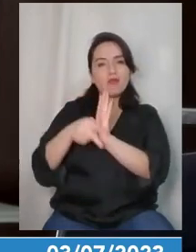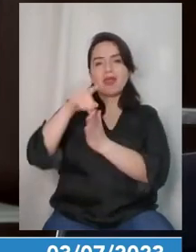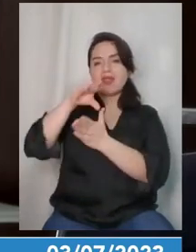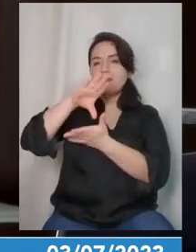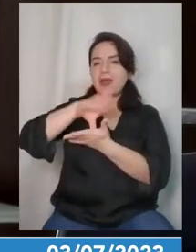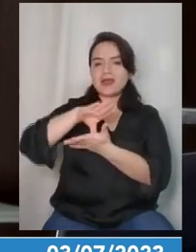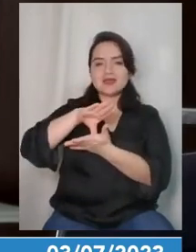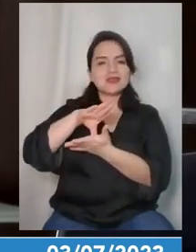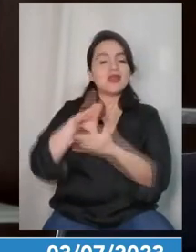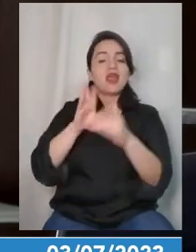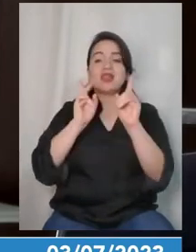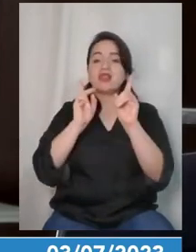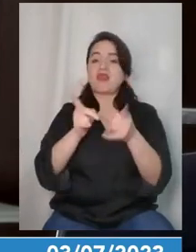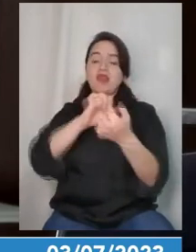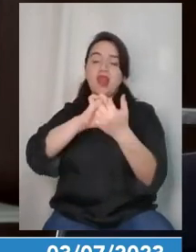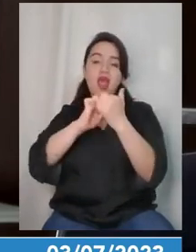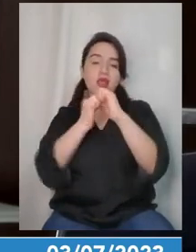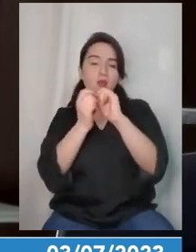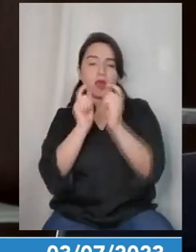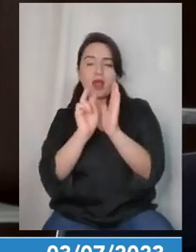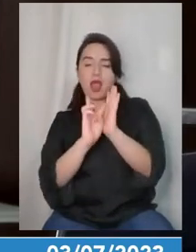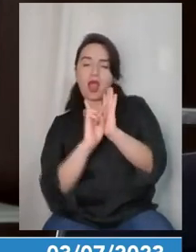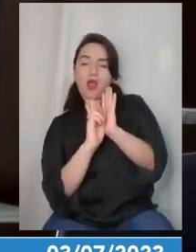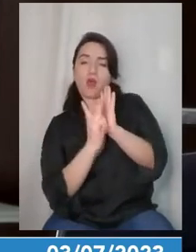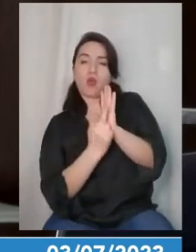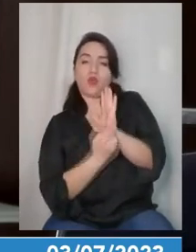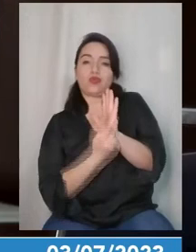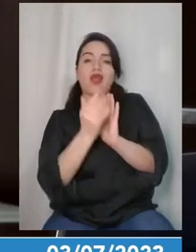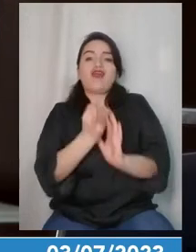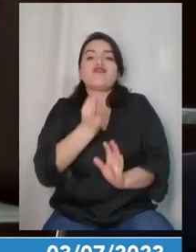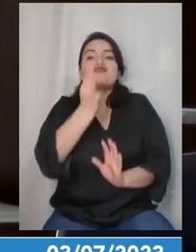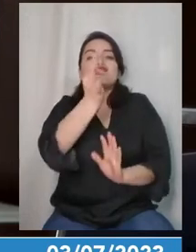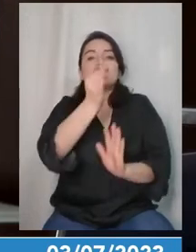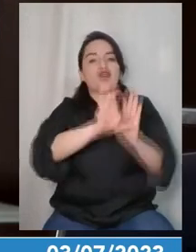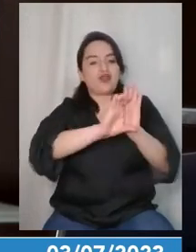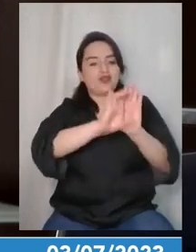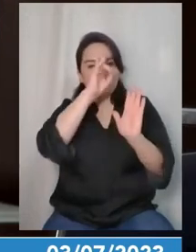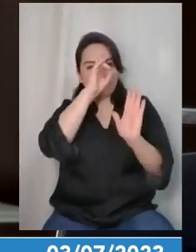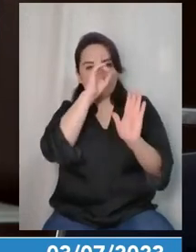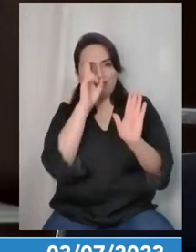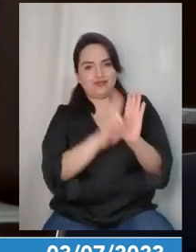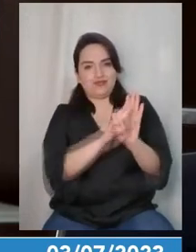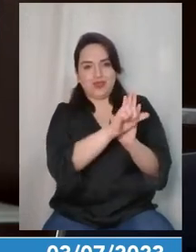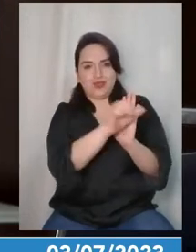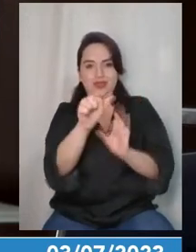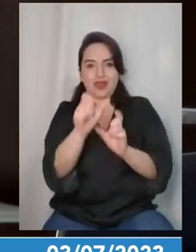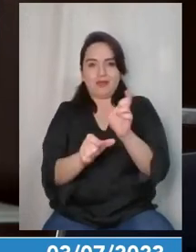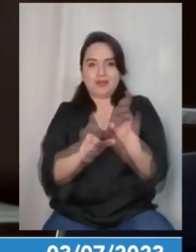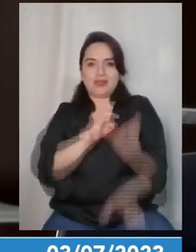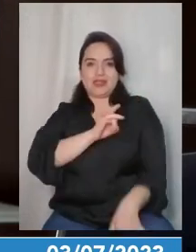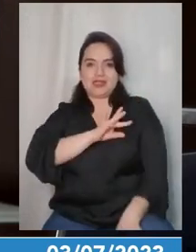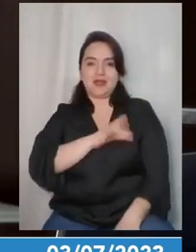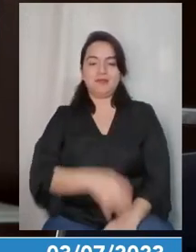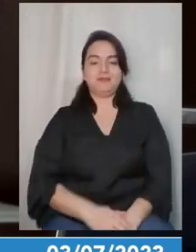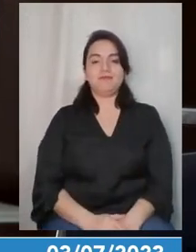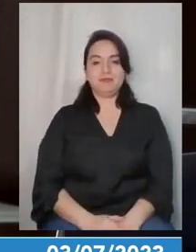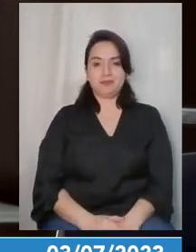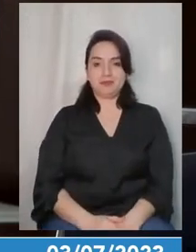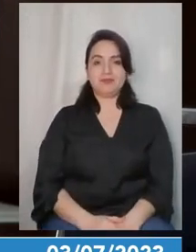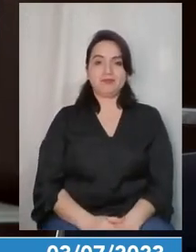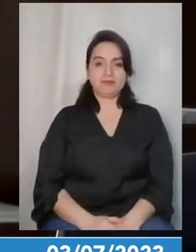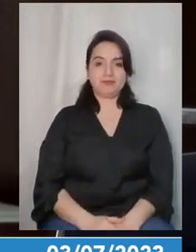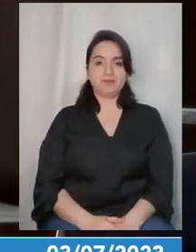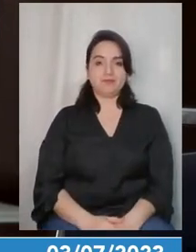que adecuar y ajustar a la futura Constitución de todos los chilenos. Por lo tanto, lo que se ha señalado en ese cuerpo